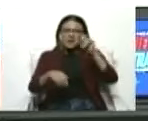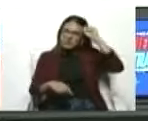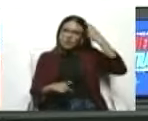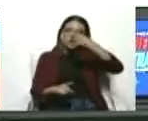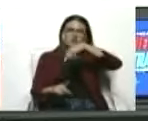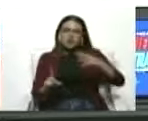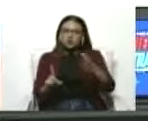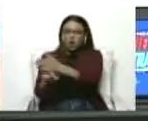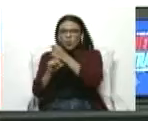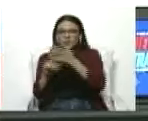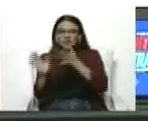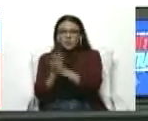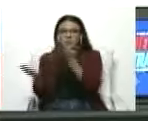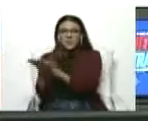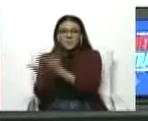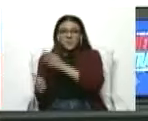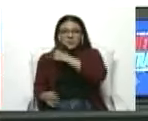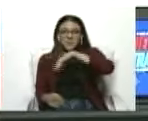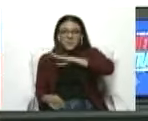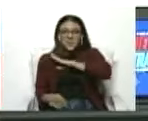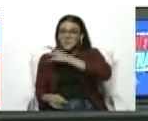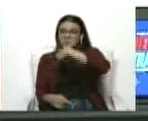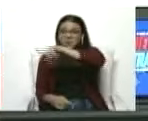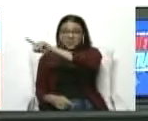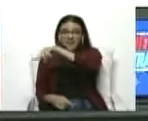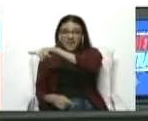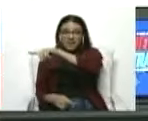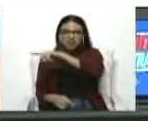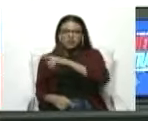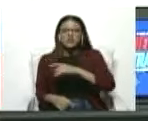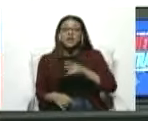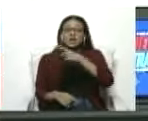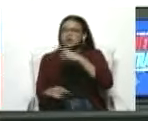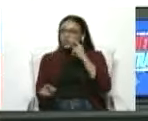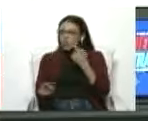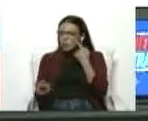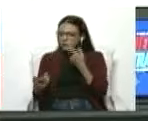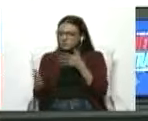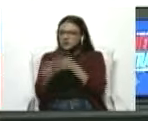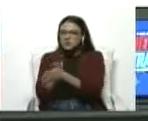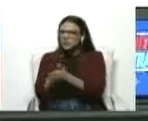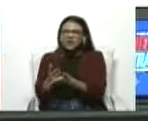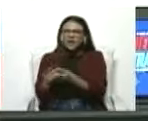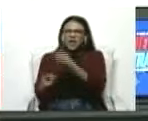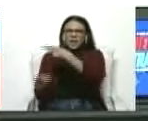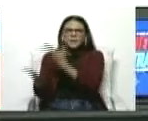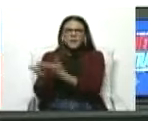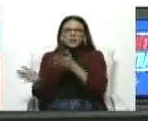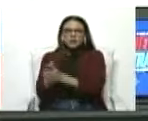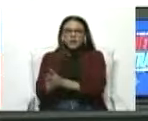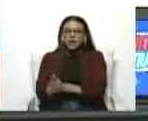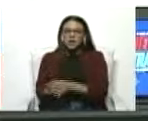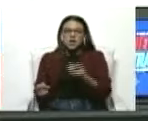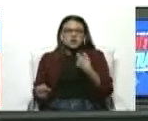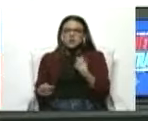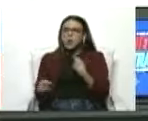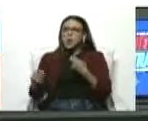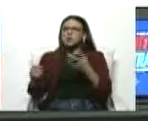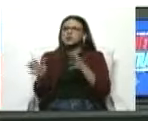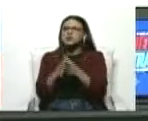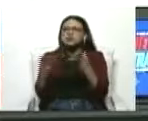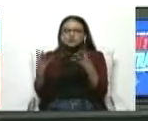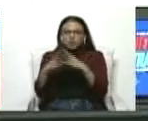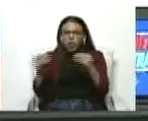propuestas, nos llegaron las propuestas y todas tenían que ver con la privatización, bueno, con la venta del Estado, con la entrega del